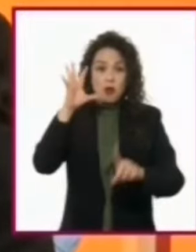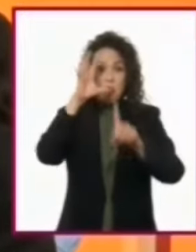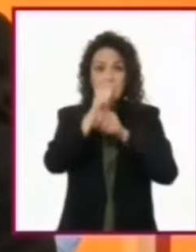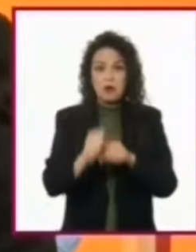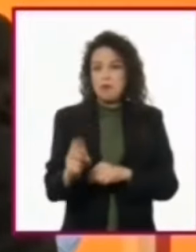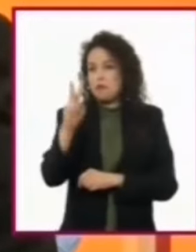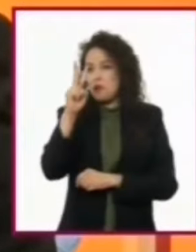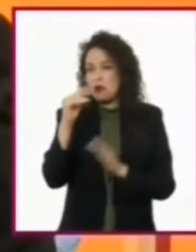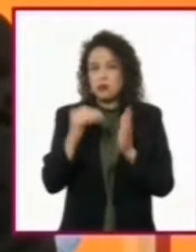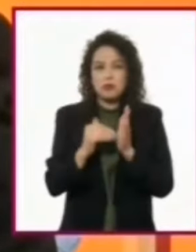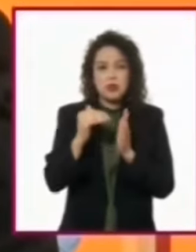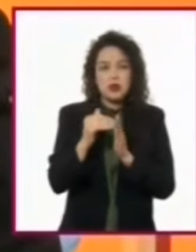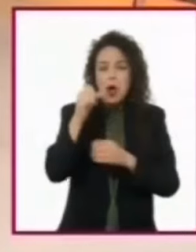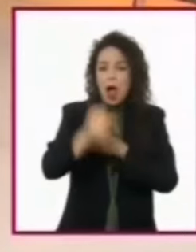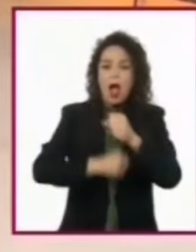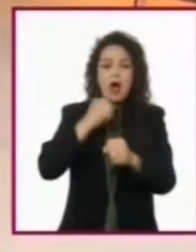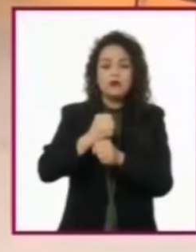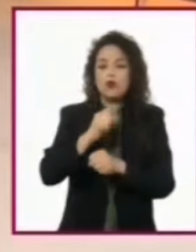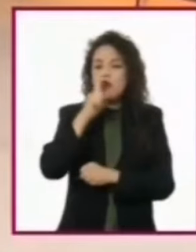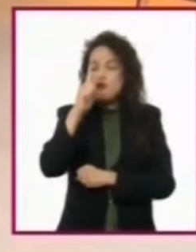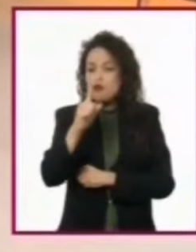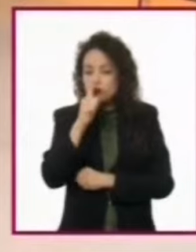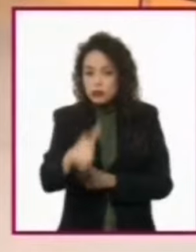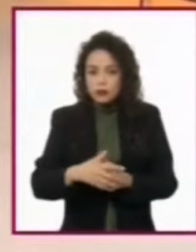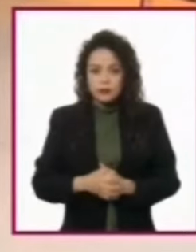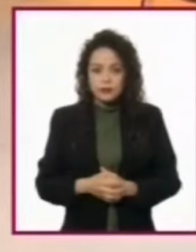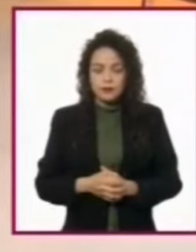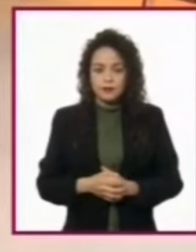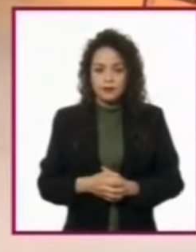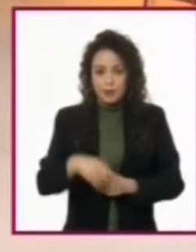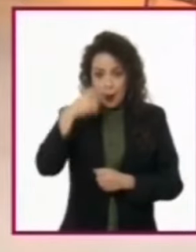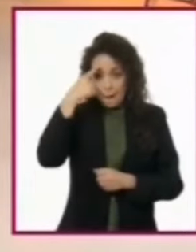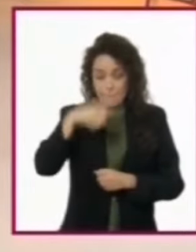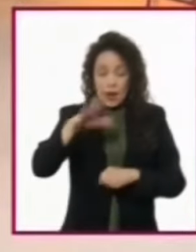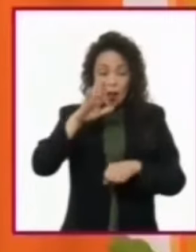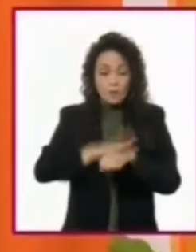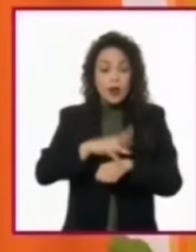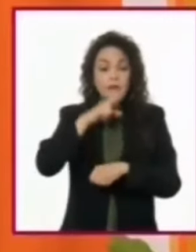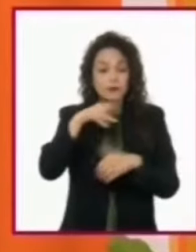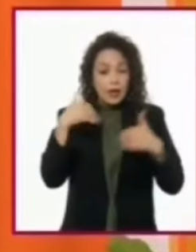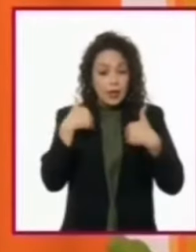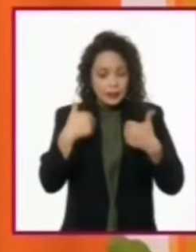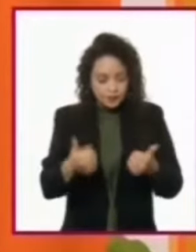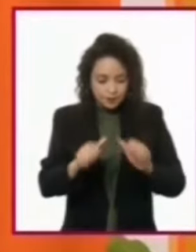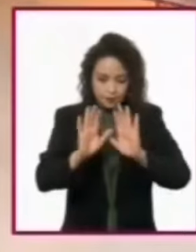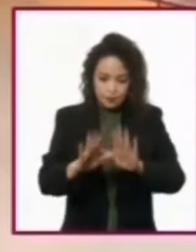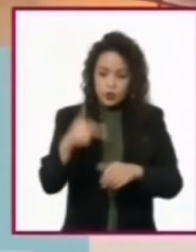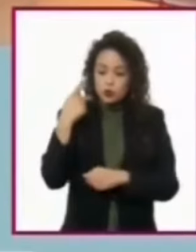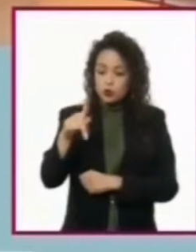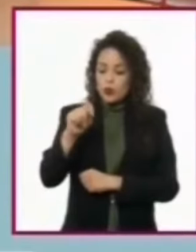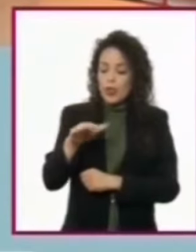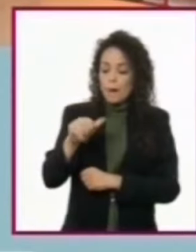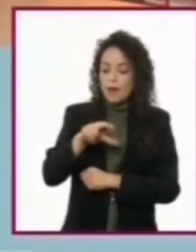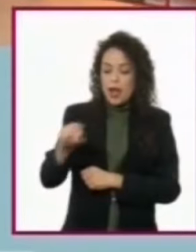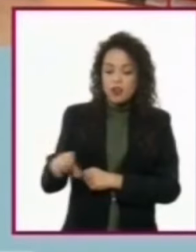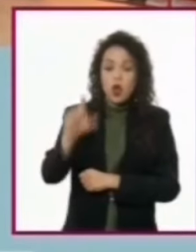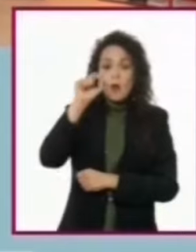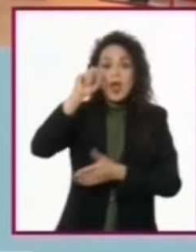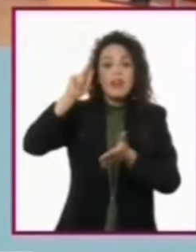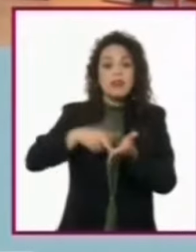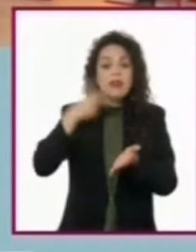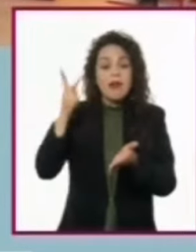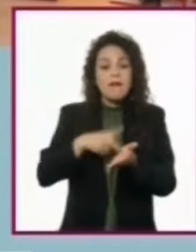2 millones de años luz. Para dimensionarlo un poco mejor, su tamaño es de unas 20 veces